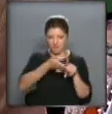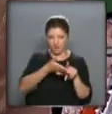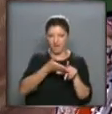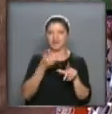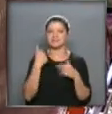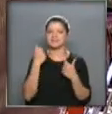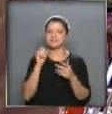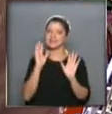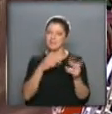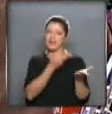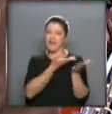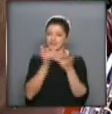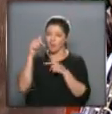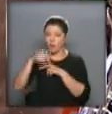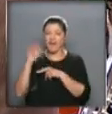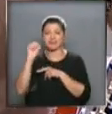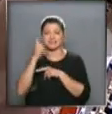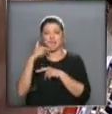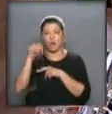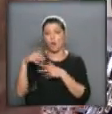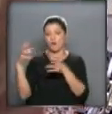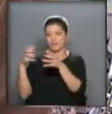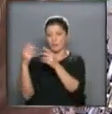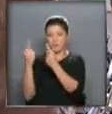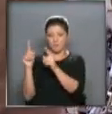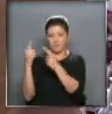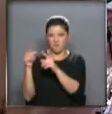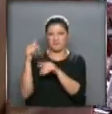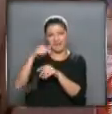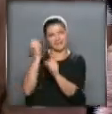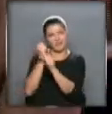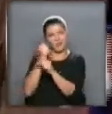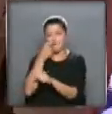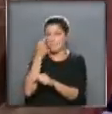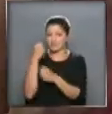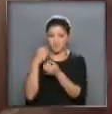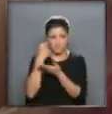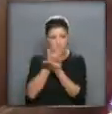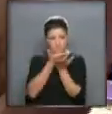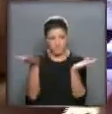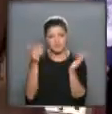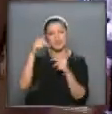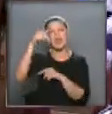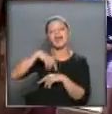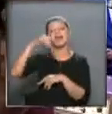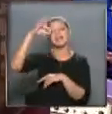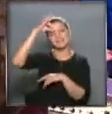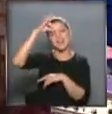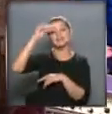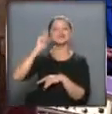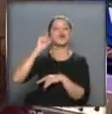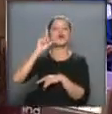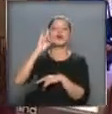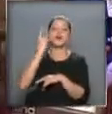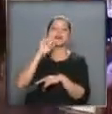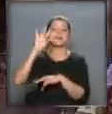Chaco. Qué bueno. Mostrando este trabajo tan importante que se está haciendo, ¿no es cierto? Jorge, Baiano, te cuento que estamos en el Teatro Guido Miranda el